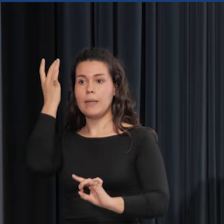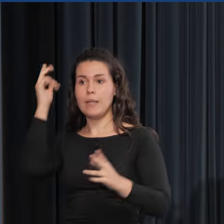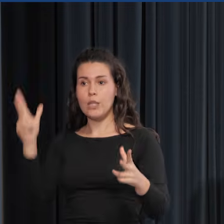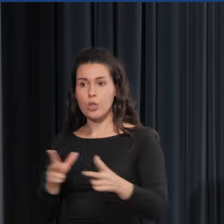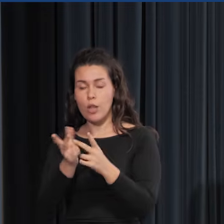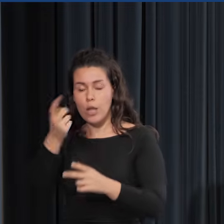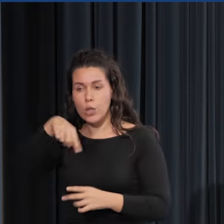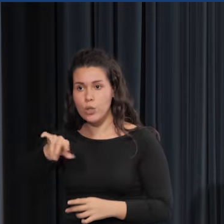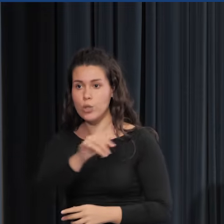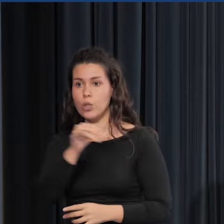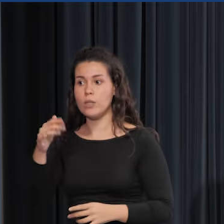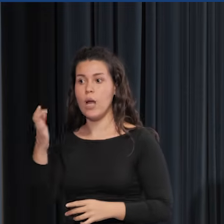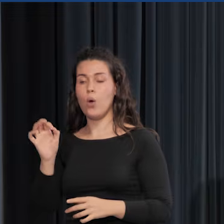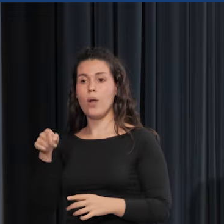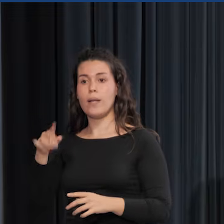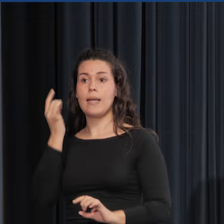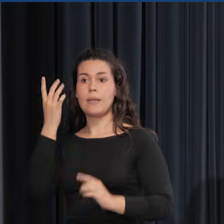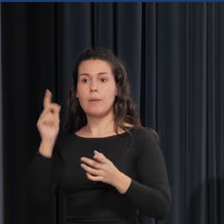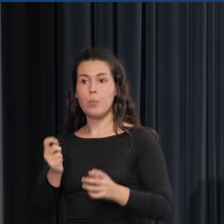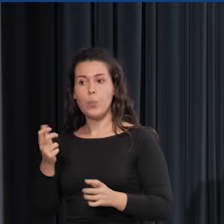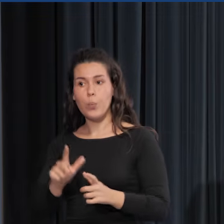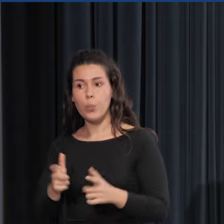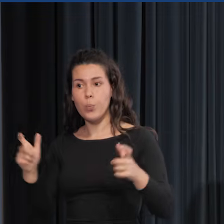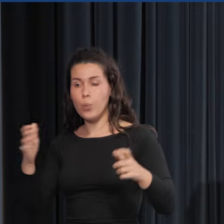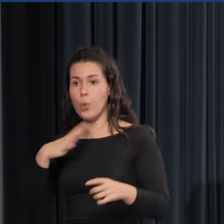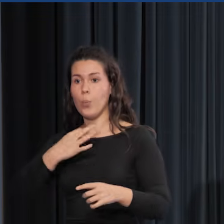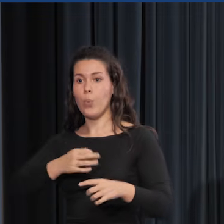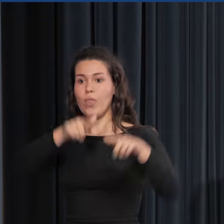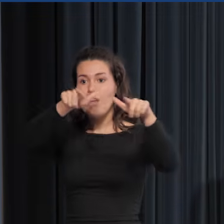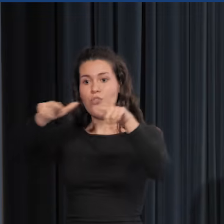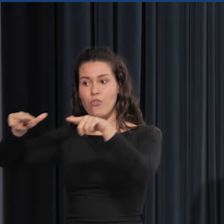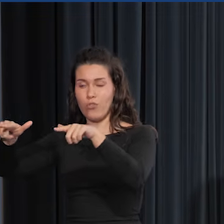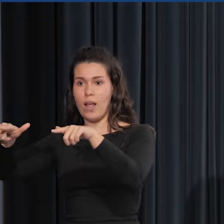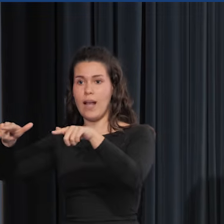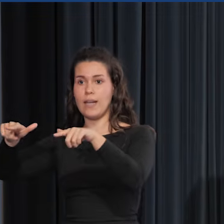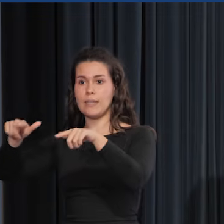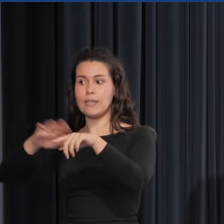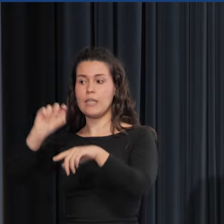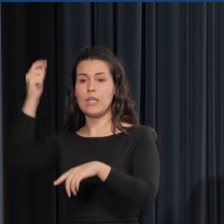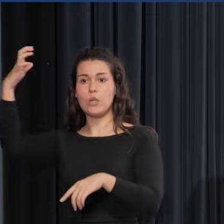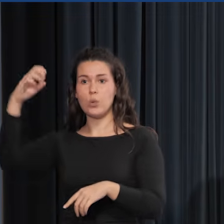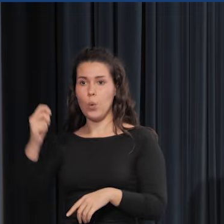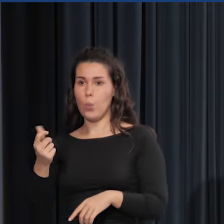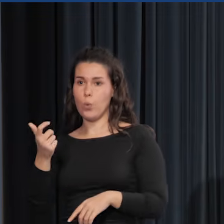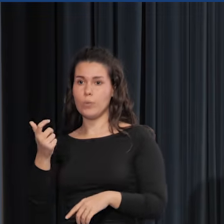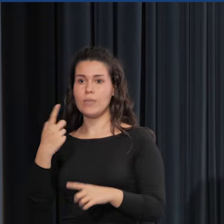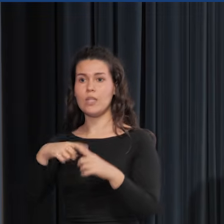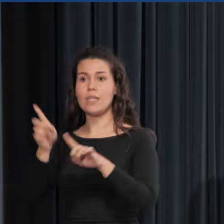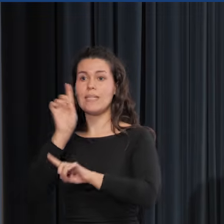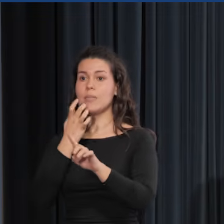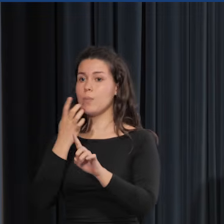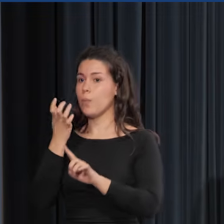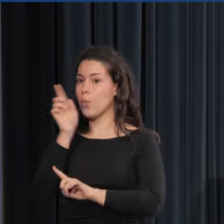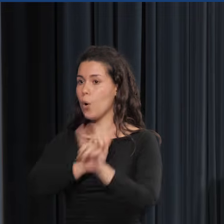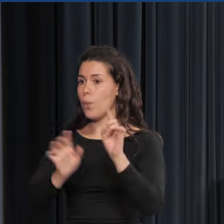que tenemos, incremento de la actividad es sobre la cubierta, instalación de placas fotovoltaicas y otros usos diferentes que se prevén, pues tendremos que saber